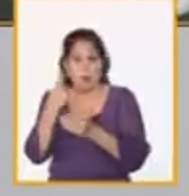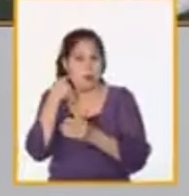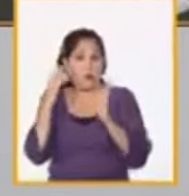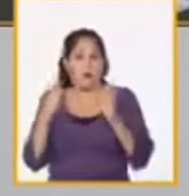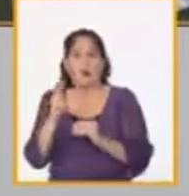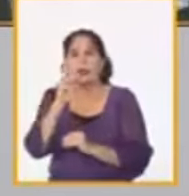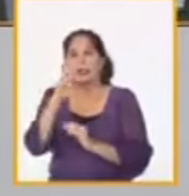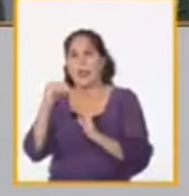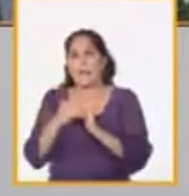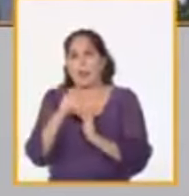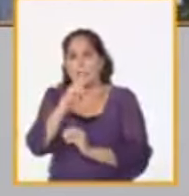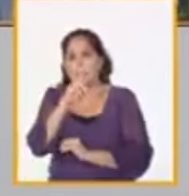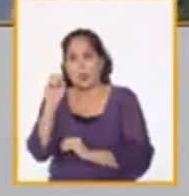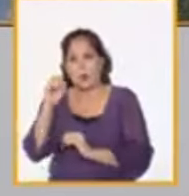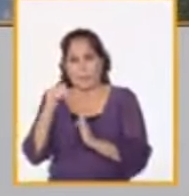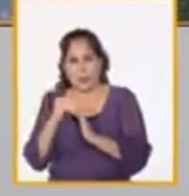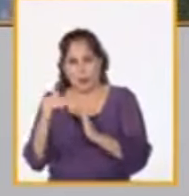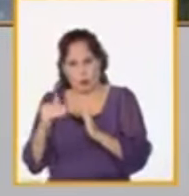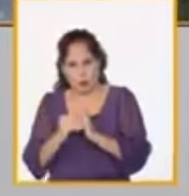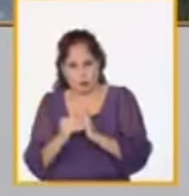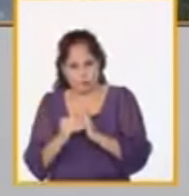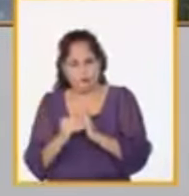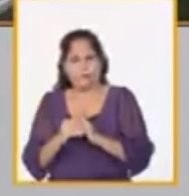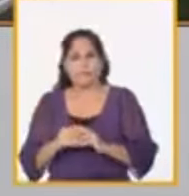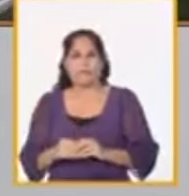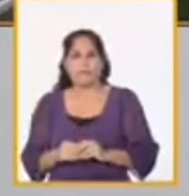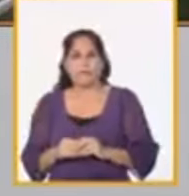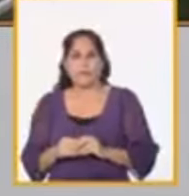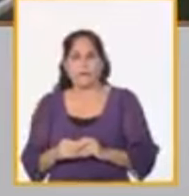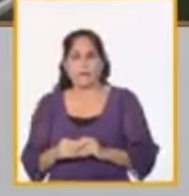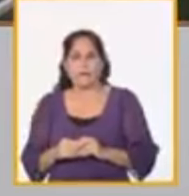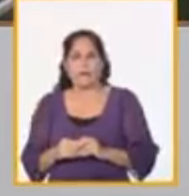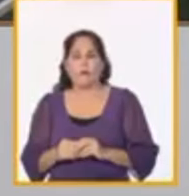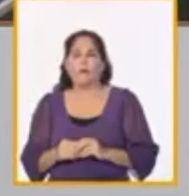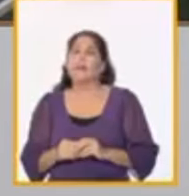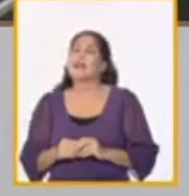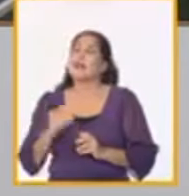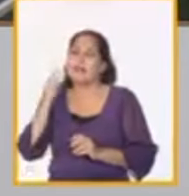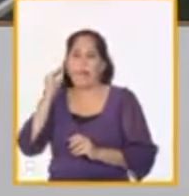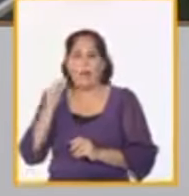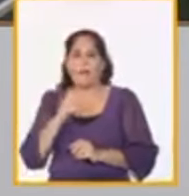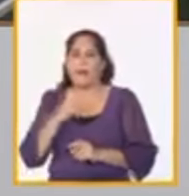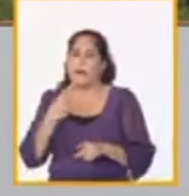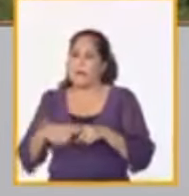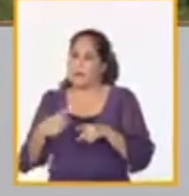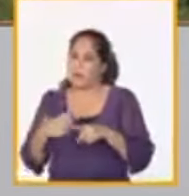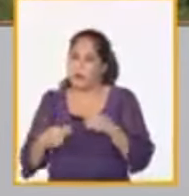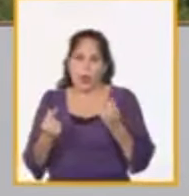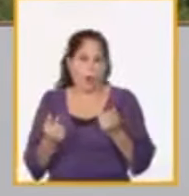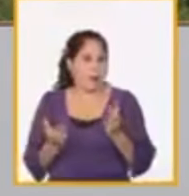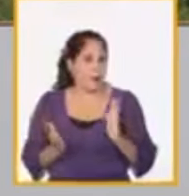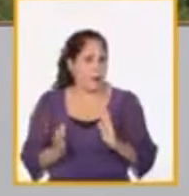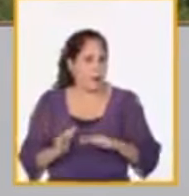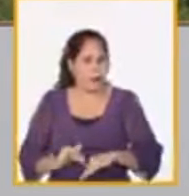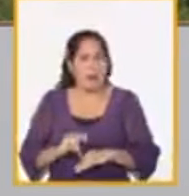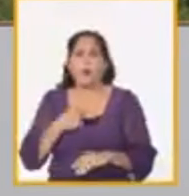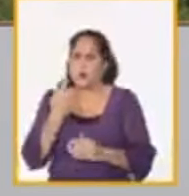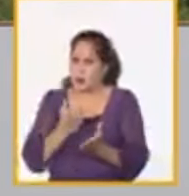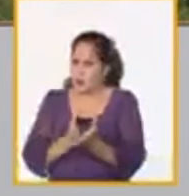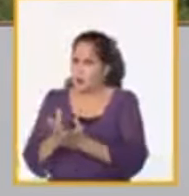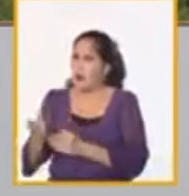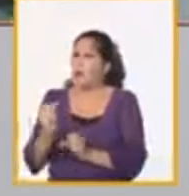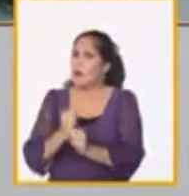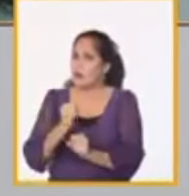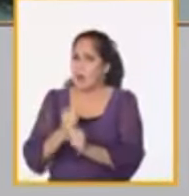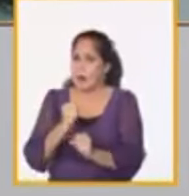3.200 millones. Y a pesar de todas las limitaciones, hemos trabajado con un nivel de